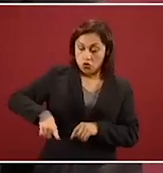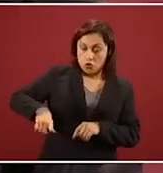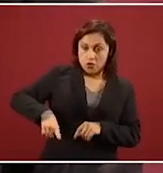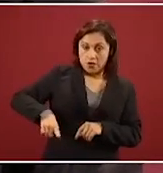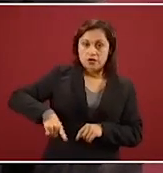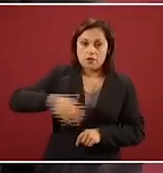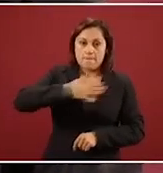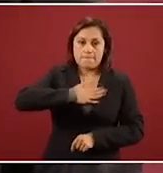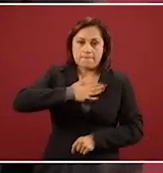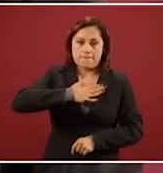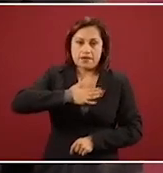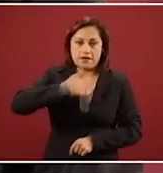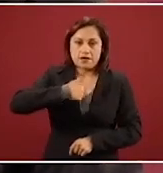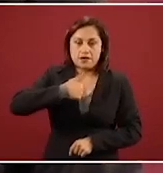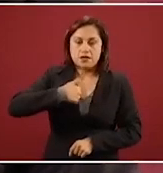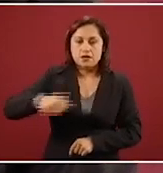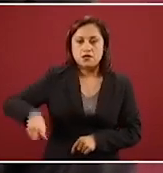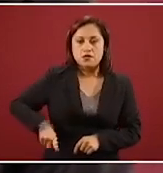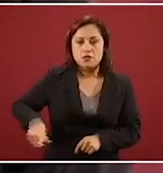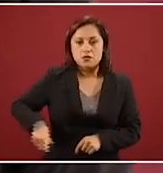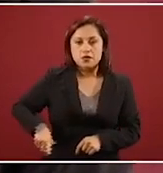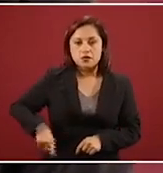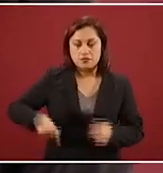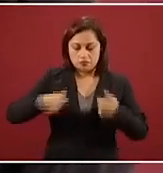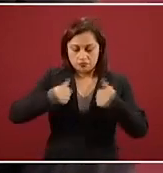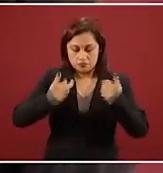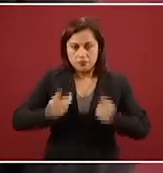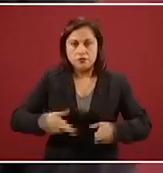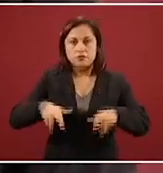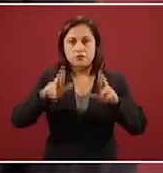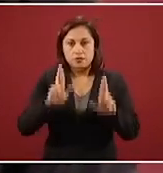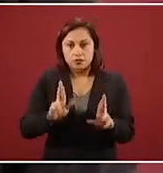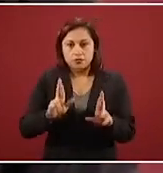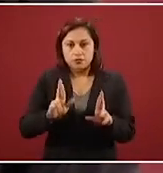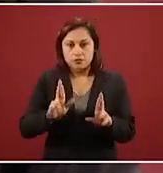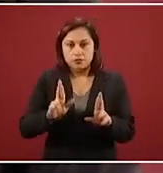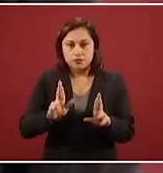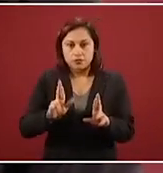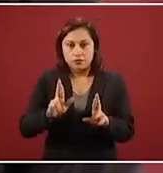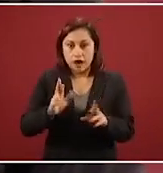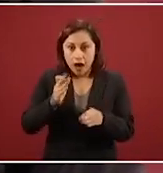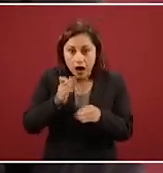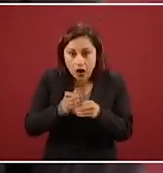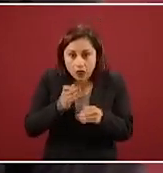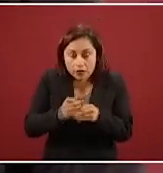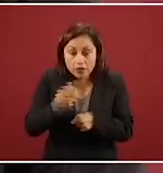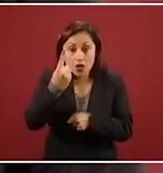represento, si hay un servidor público